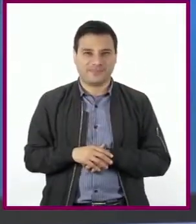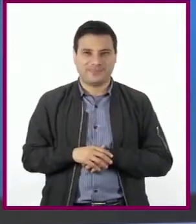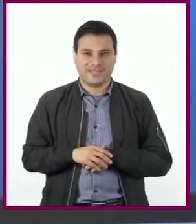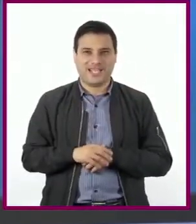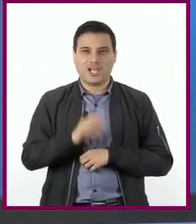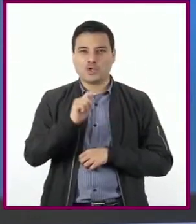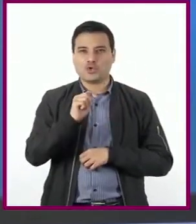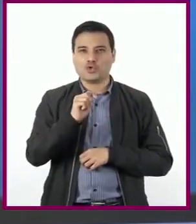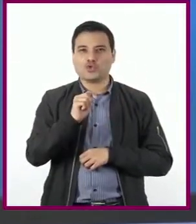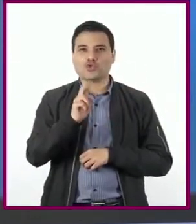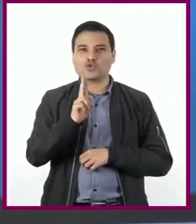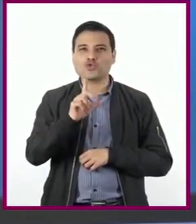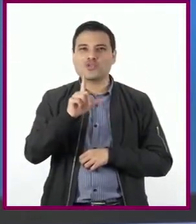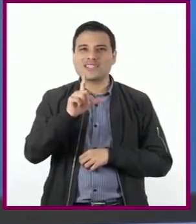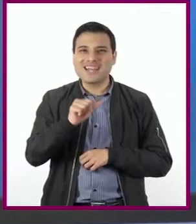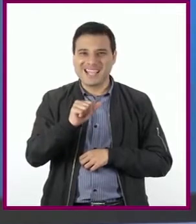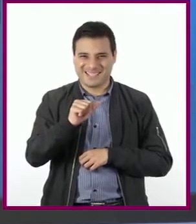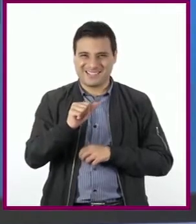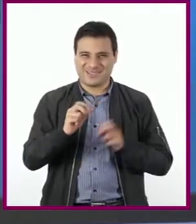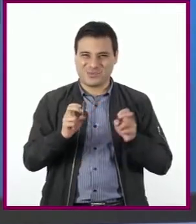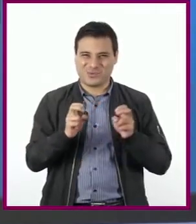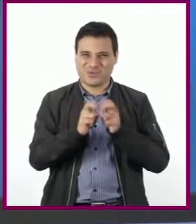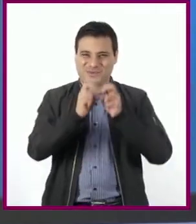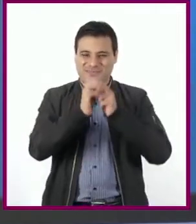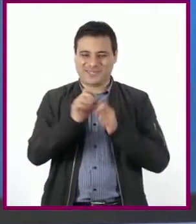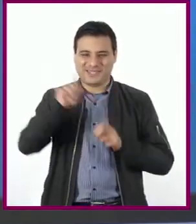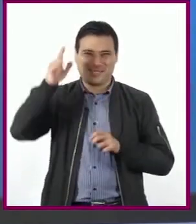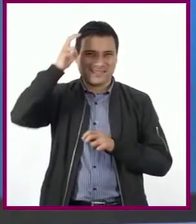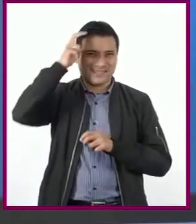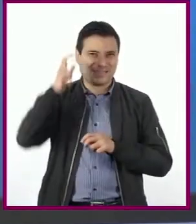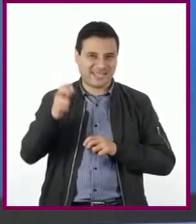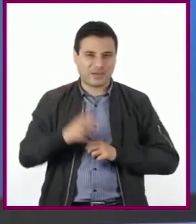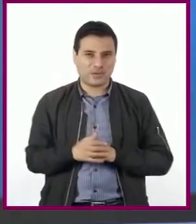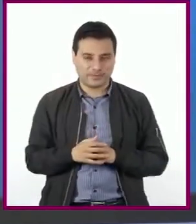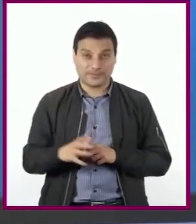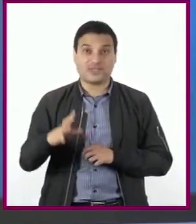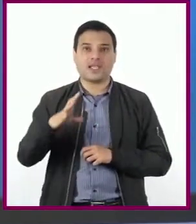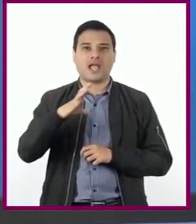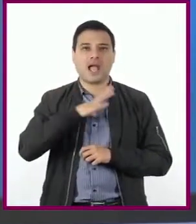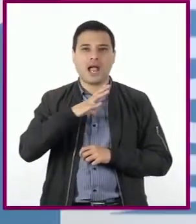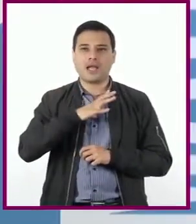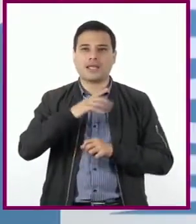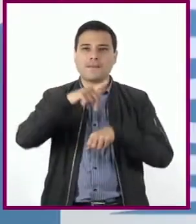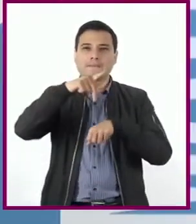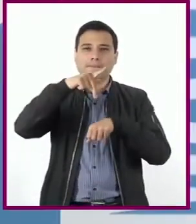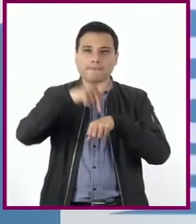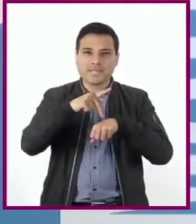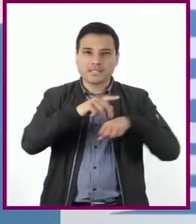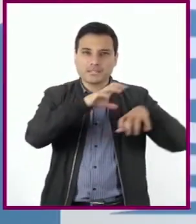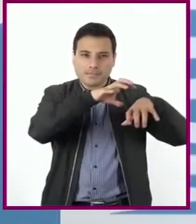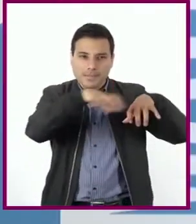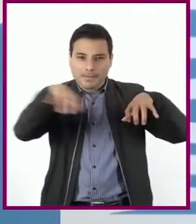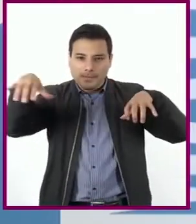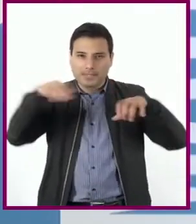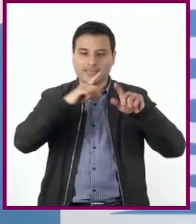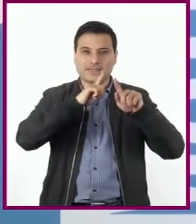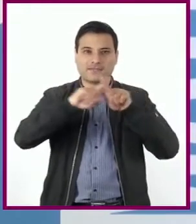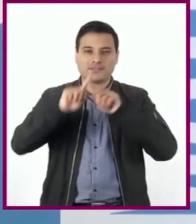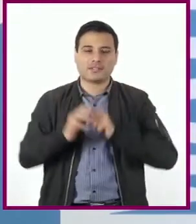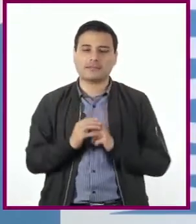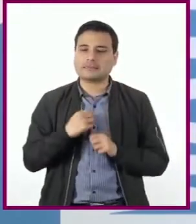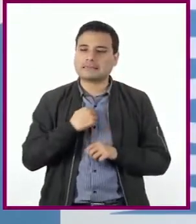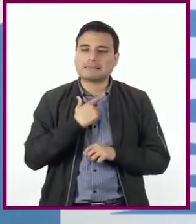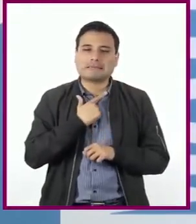el estado de Hidalgo. En ella se encuentran diferentes edificaciones prehispánicas. A mí me gustan